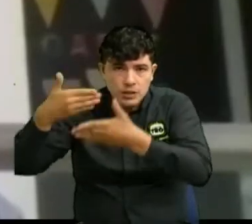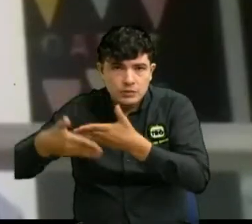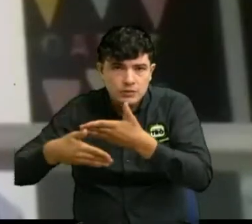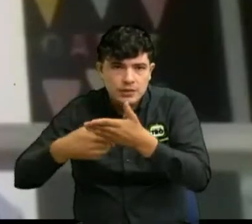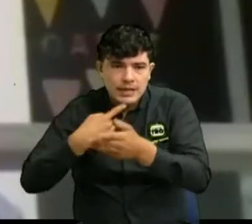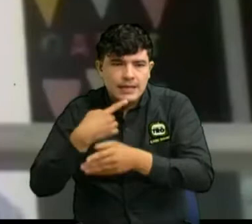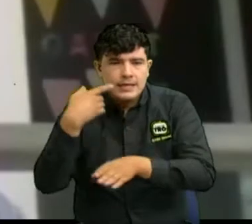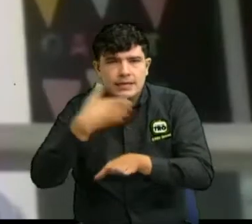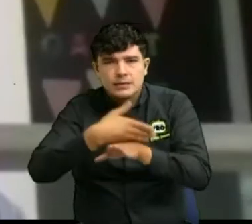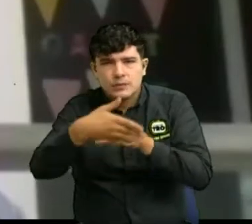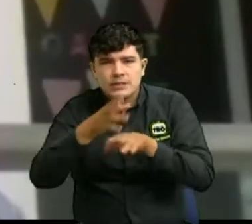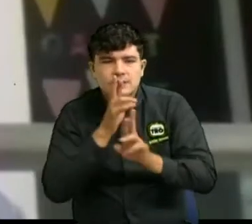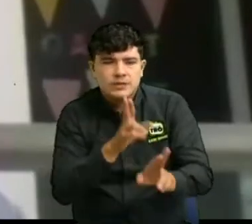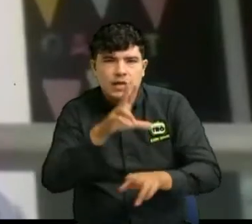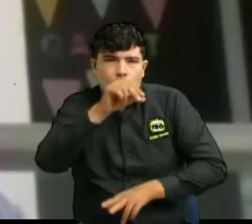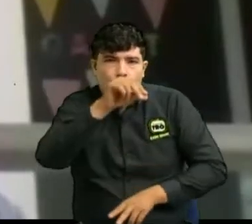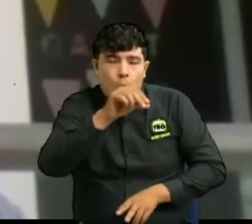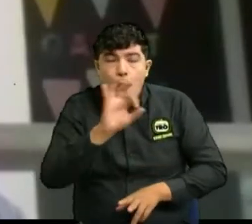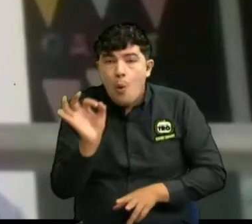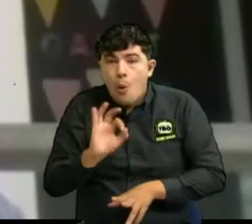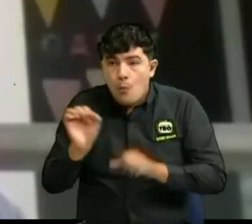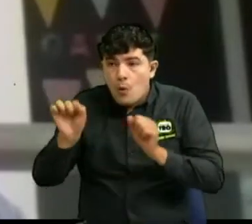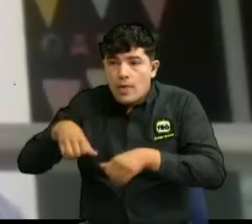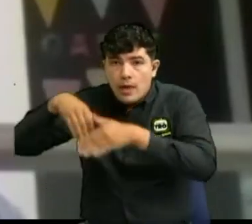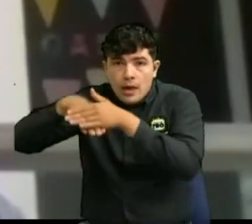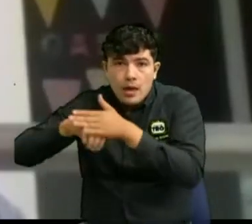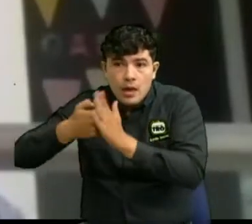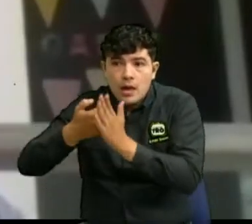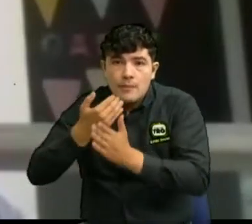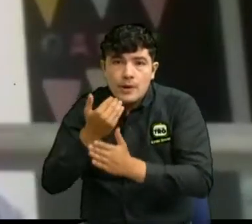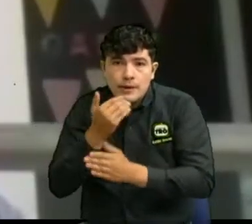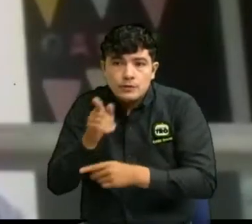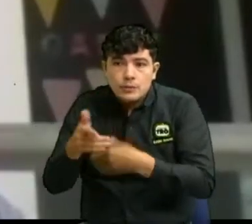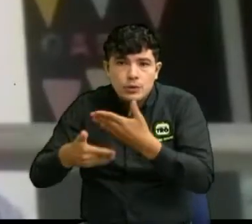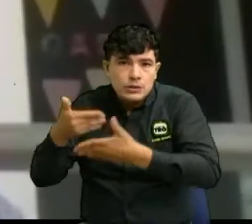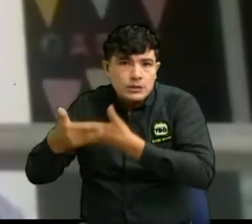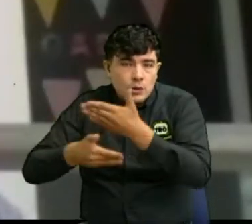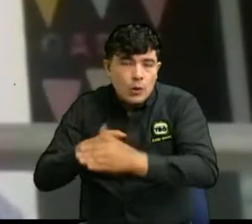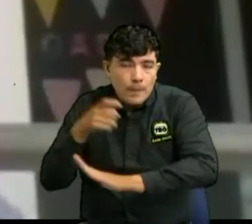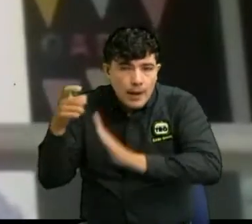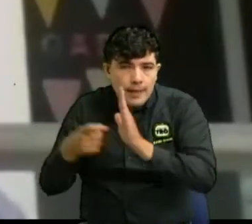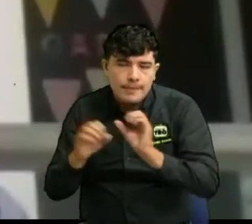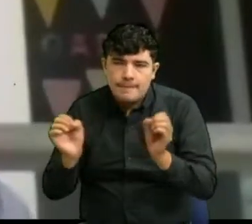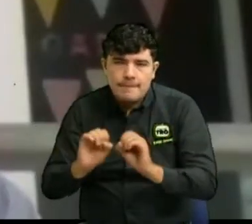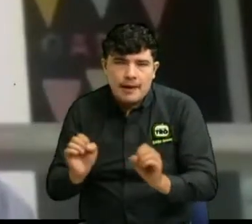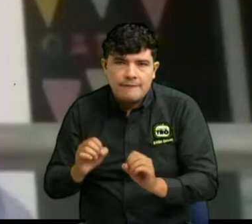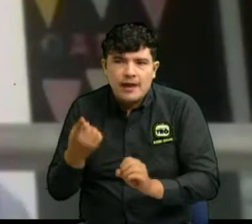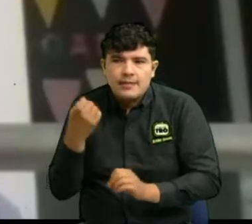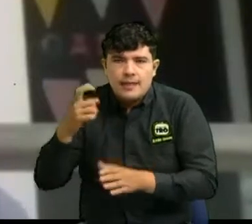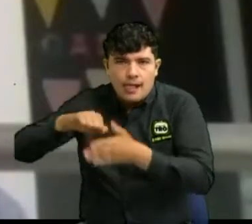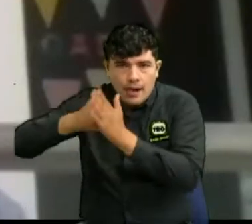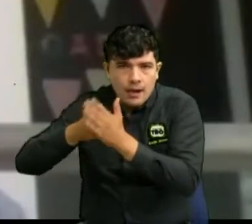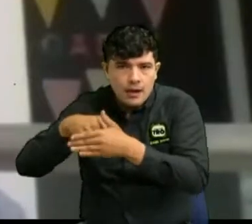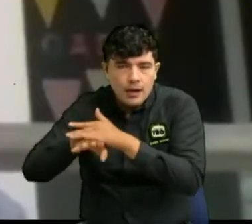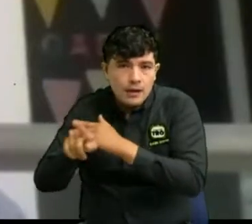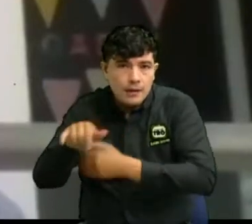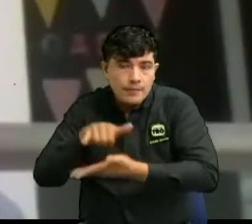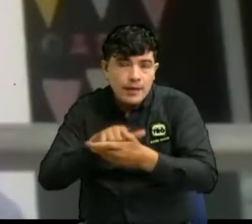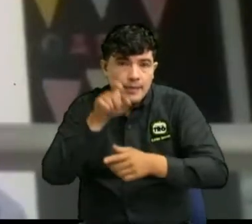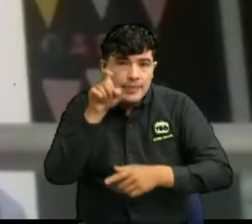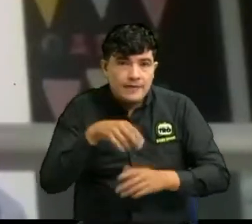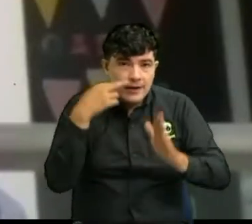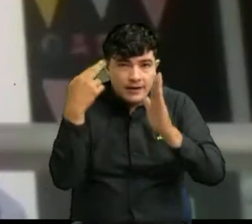nieguen las pretensiones. O puede ser archivado porque el proceso no llegue a su fin. Entonces, hay que revisar si